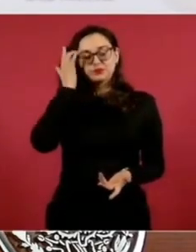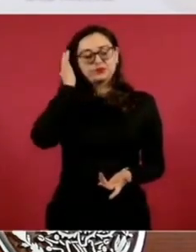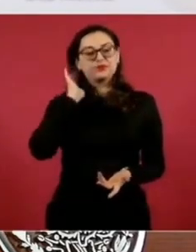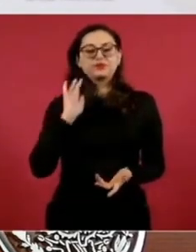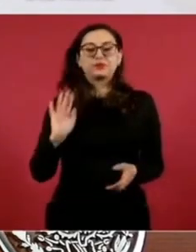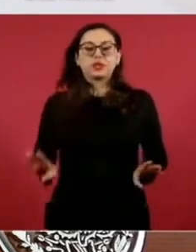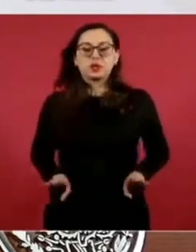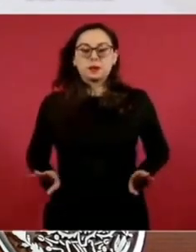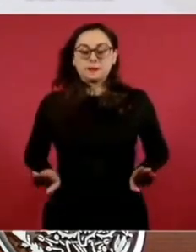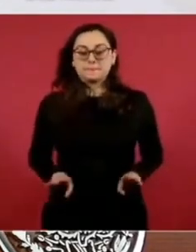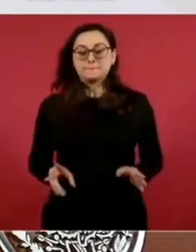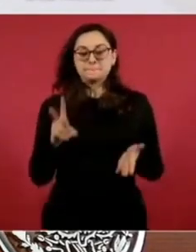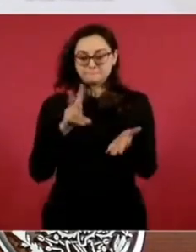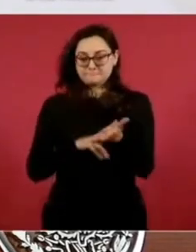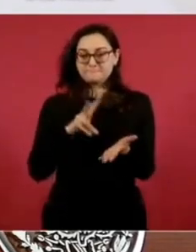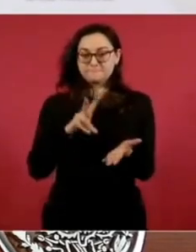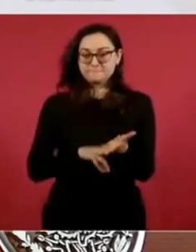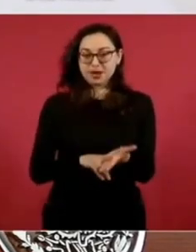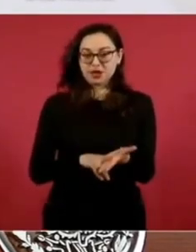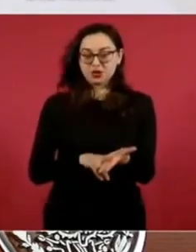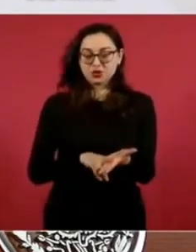se fueron